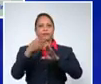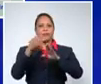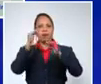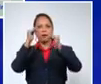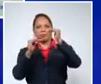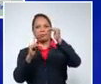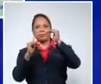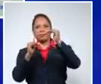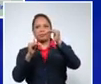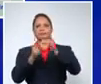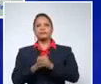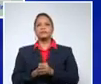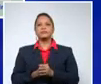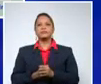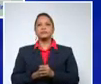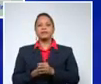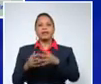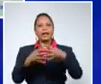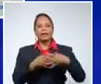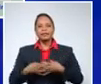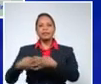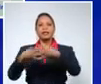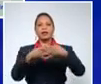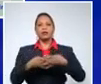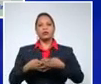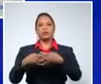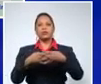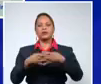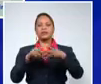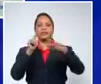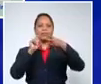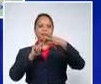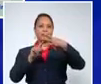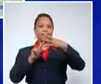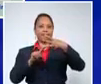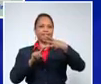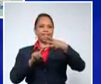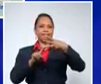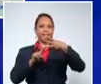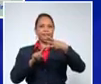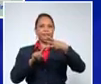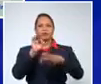92.964, Estados Unidos de Norteamérica en tercer lugar,